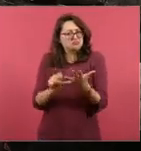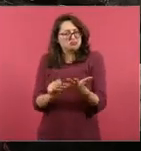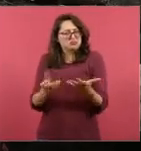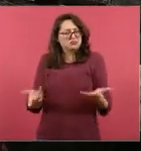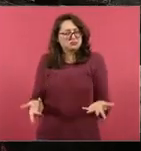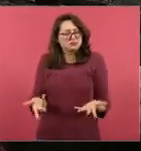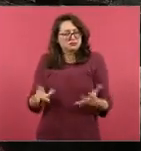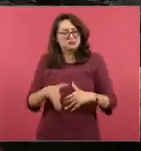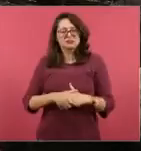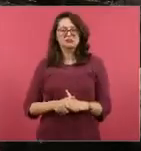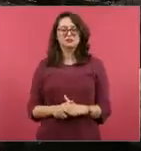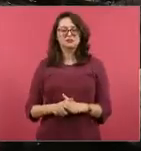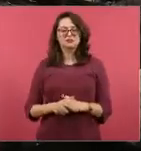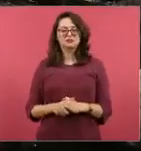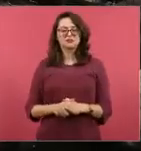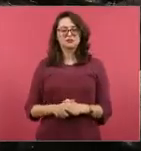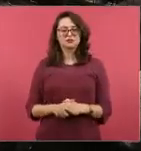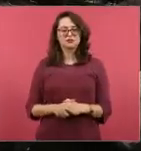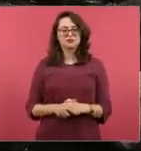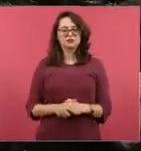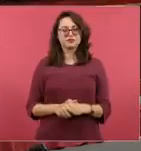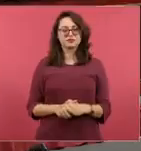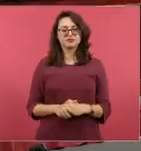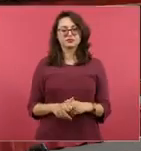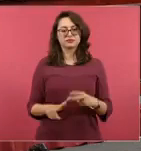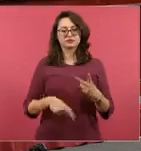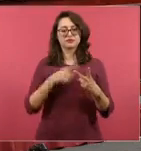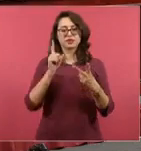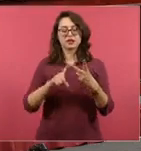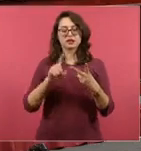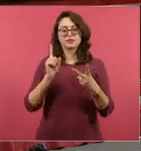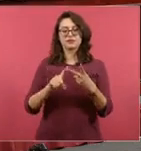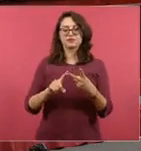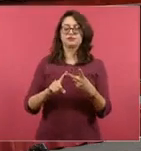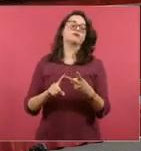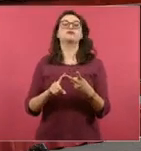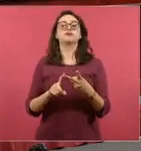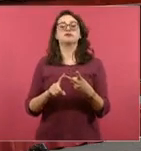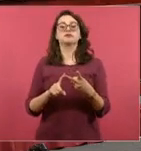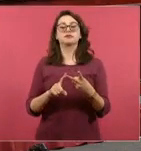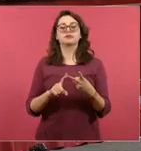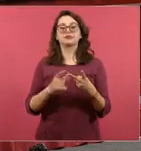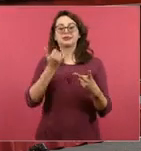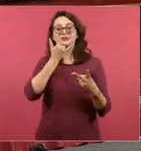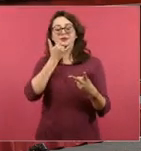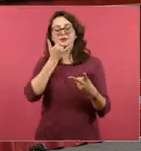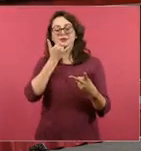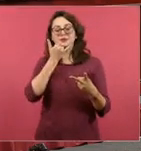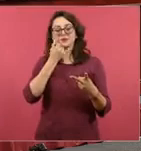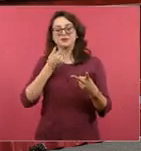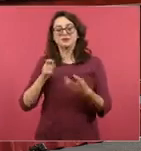el caso de la distribución, ya sé cuál es la otra pregunta.